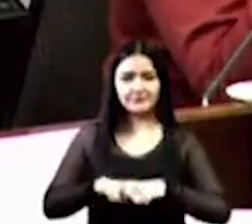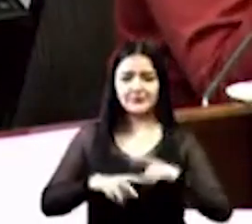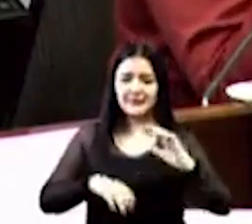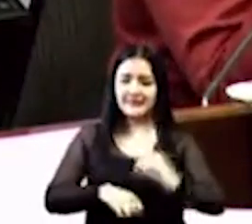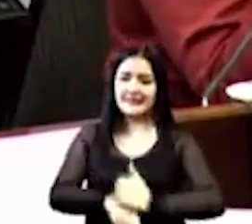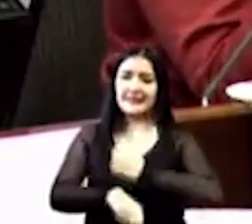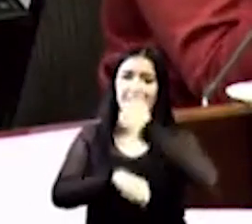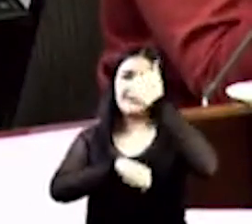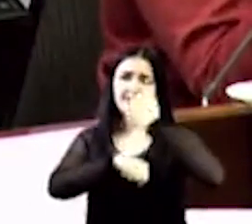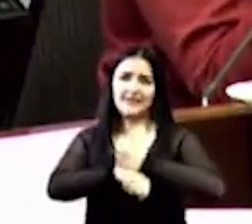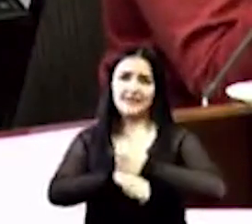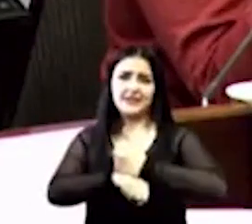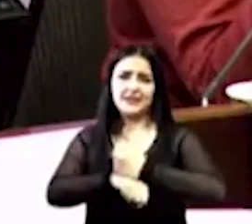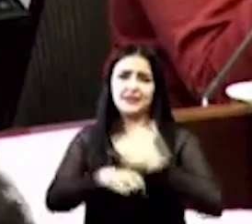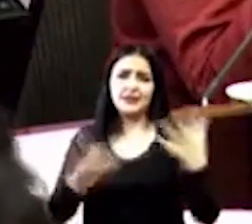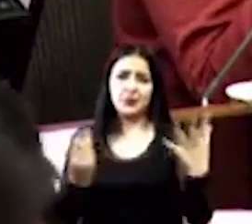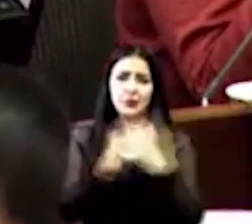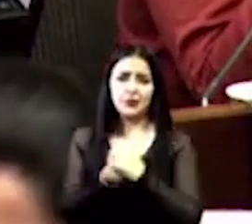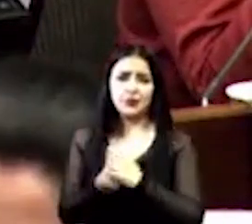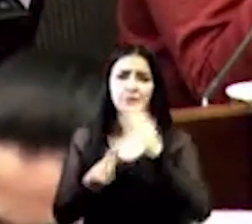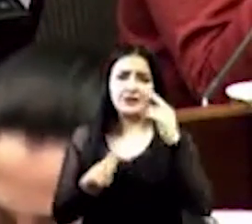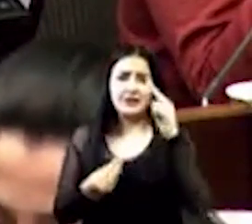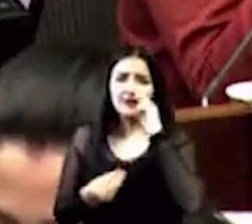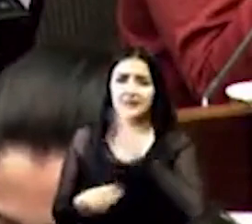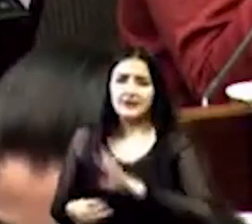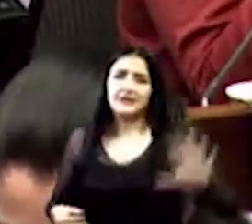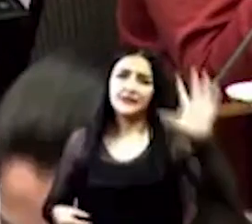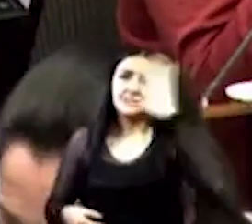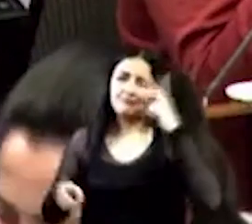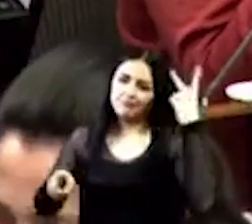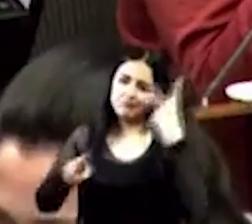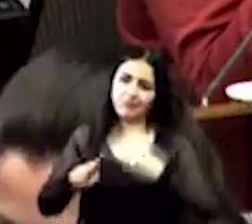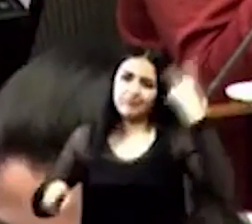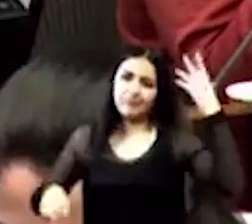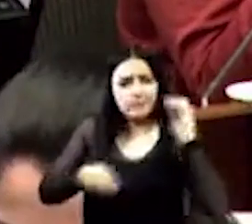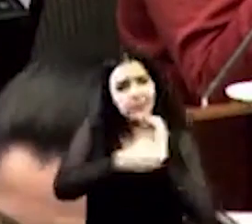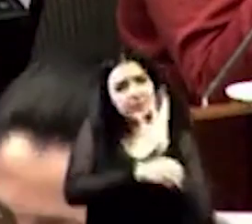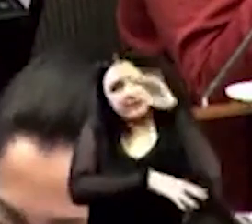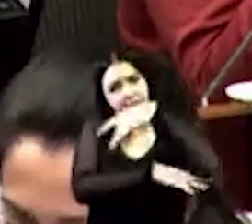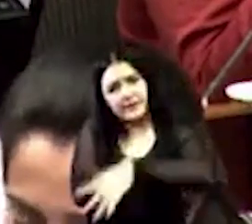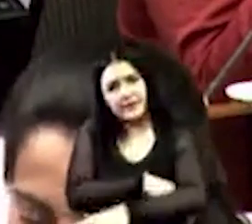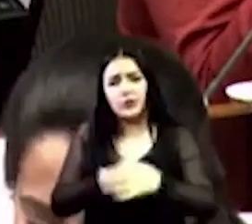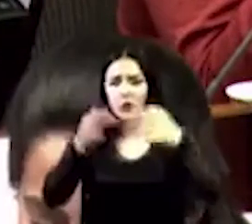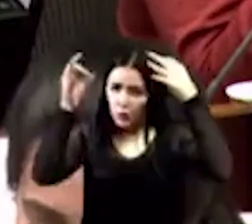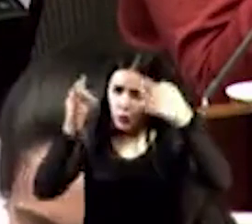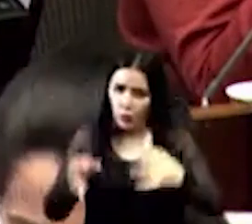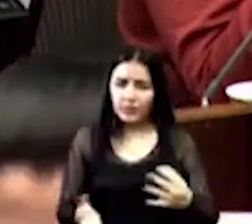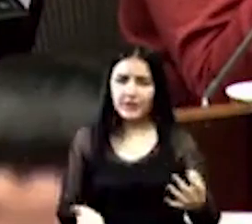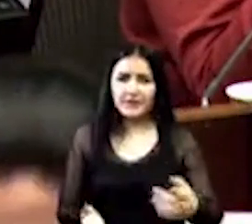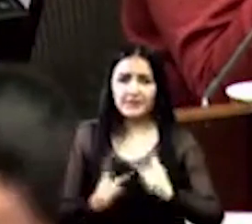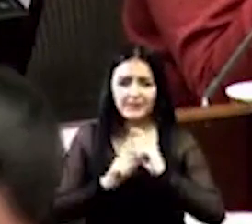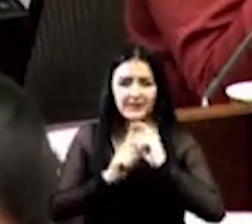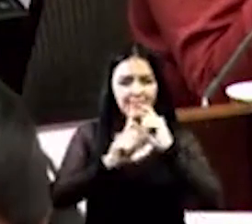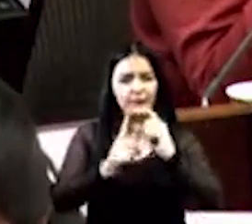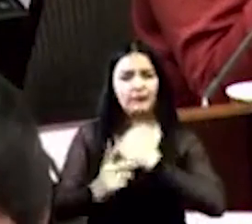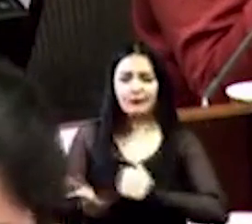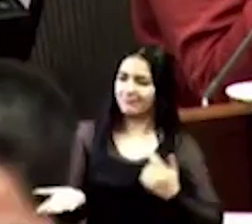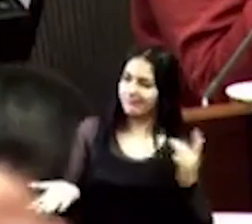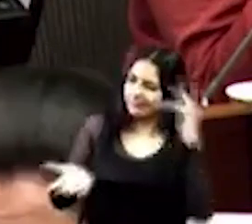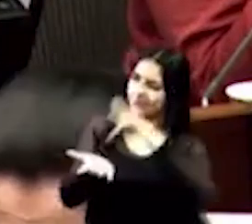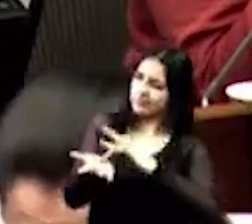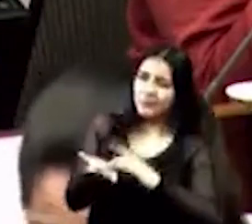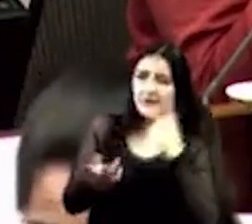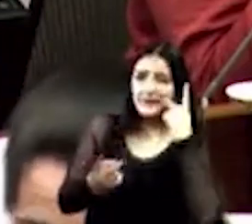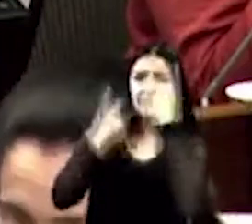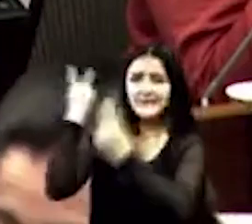al director de la Unidad Nacional de Gestión de Riesgo y de Desastres para que cumpla su palabra y visite